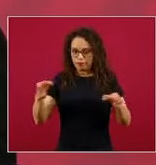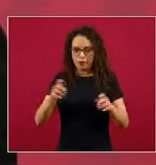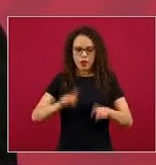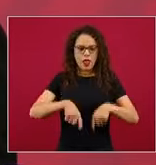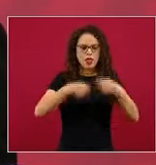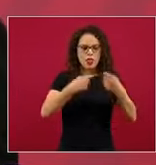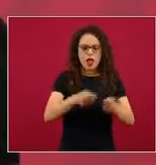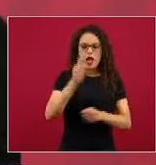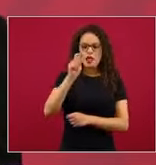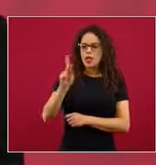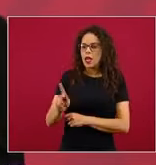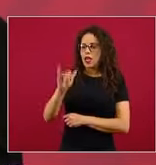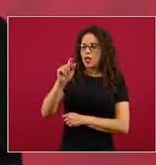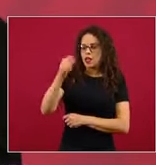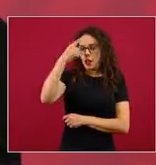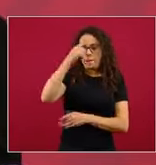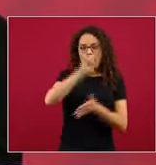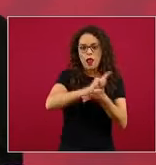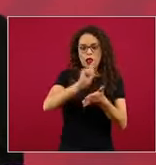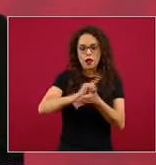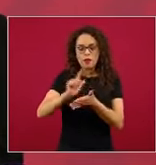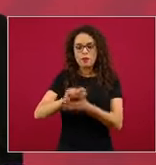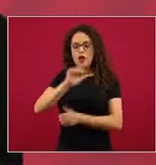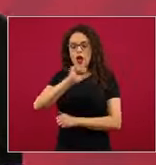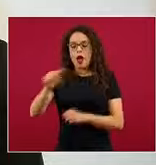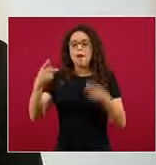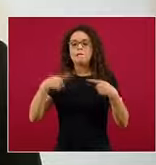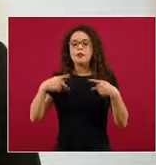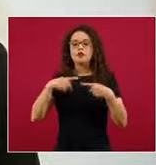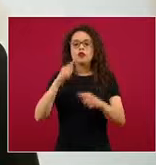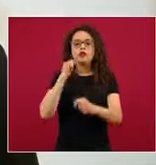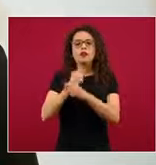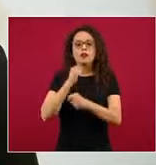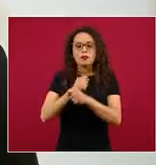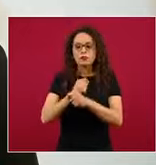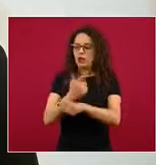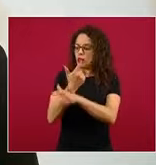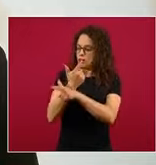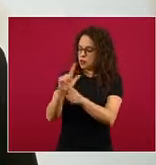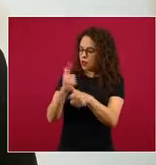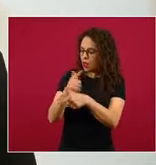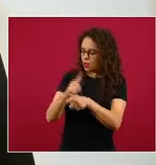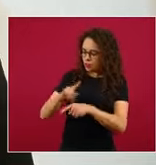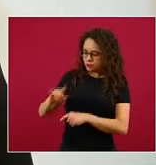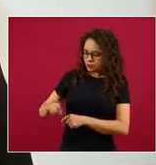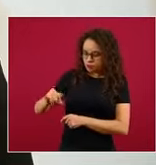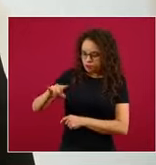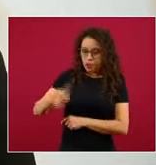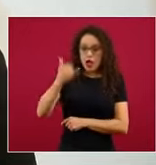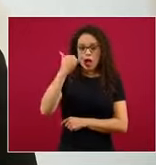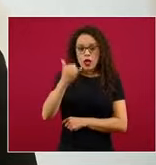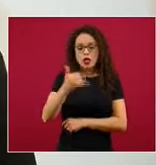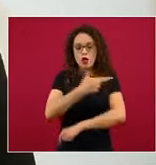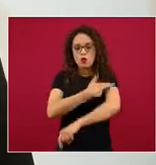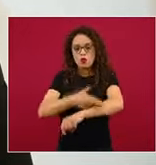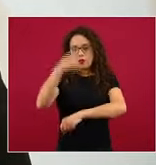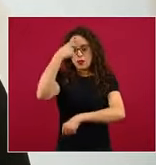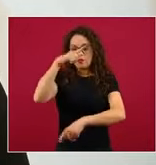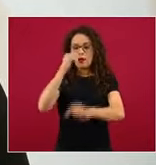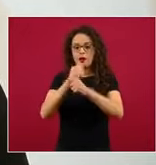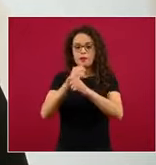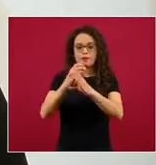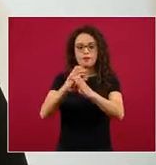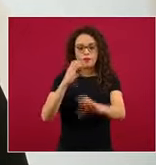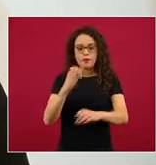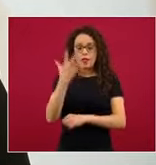transportistas de la demarcación, entre ellos bases de taxis y las principales rutas de transporte, repartiendo más de